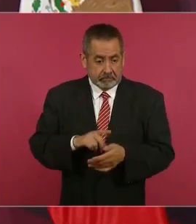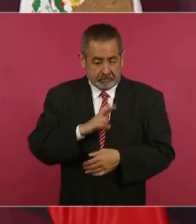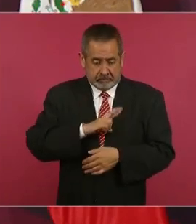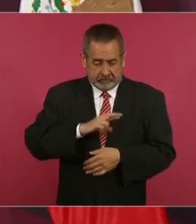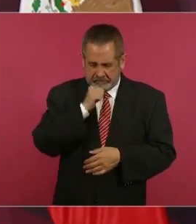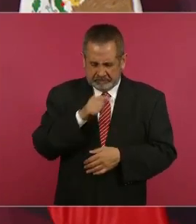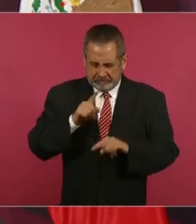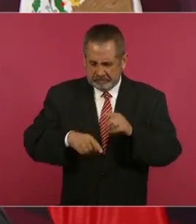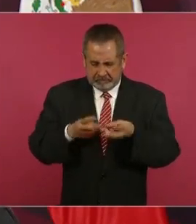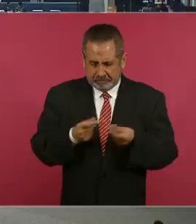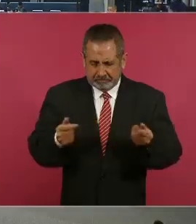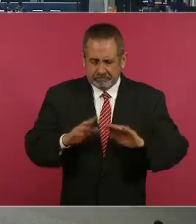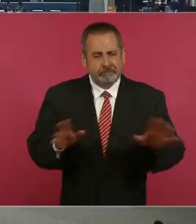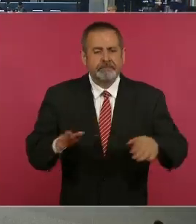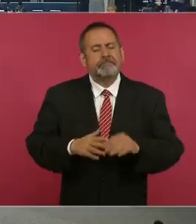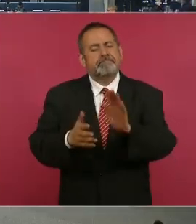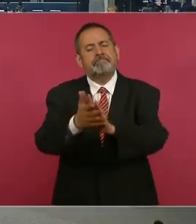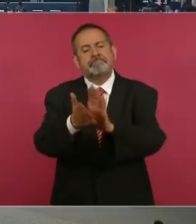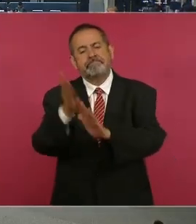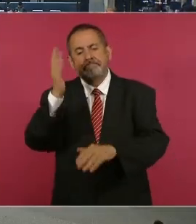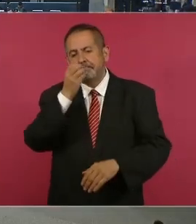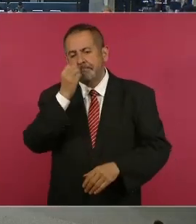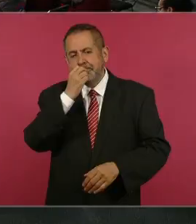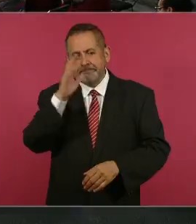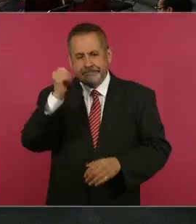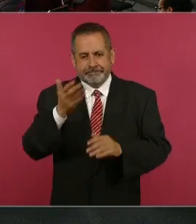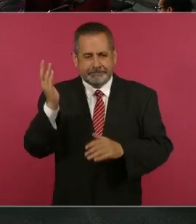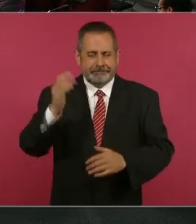actitud. Bueno, vámonos a desayunar.